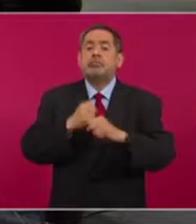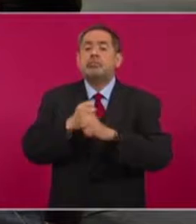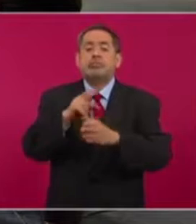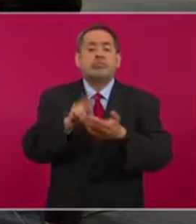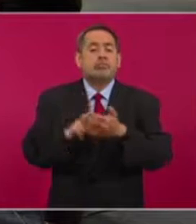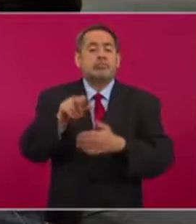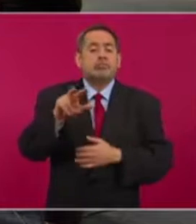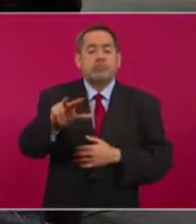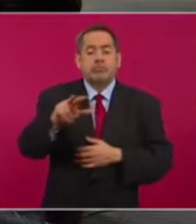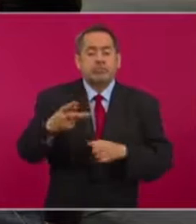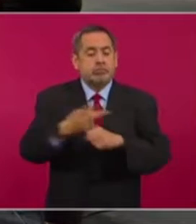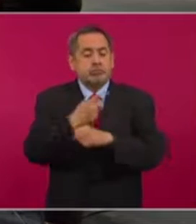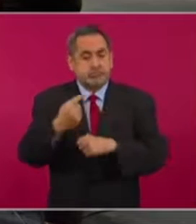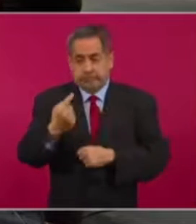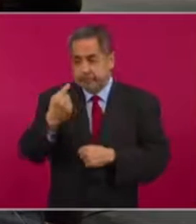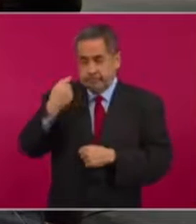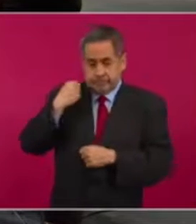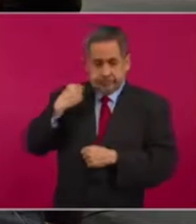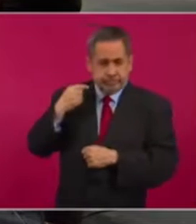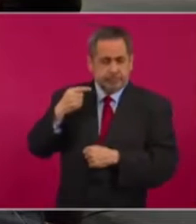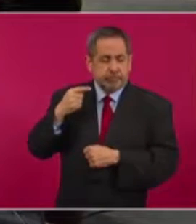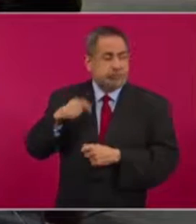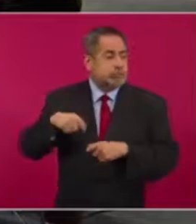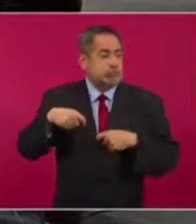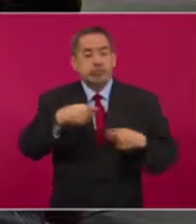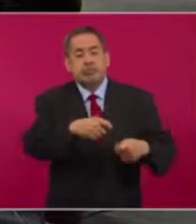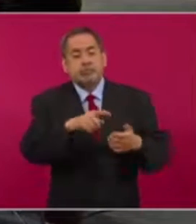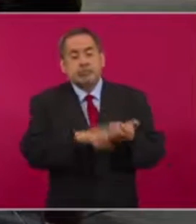el sexenio pasado, les dieron